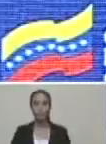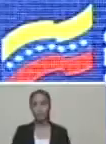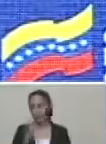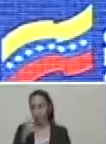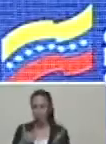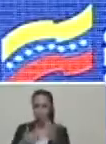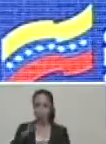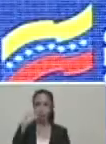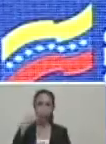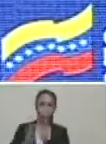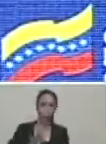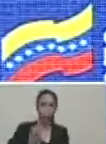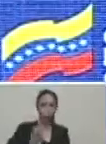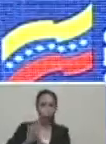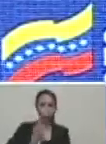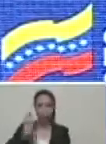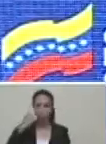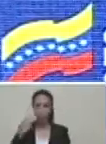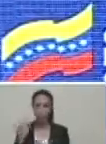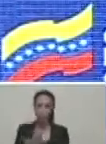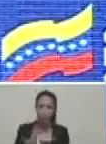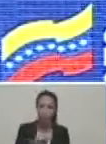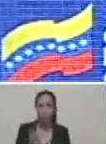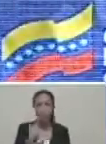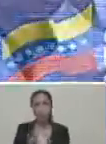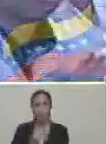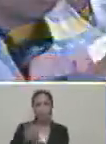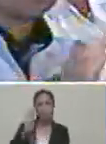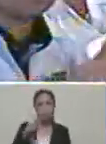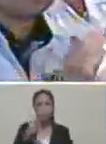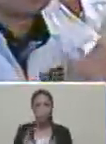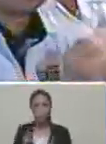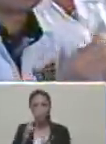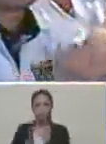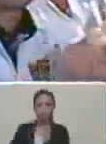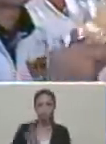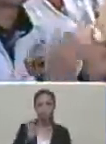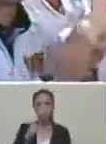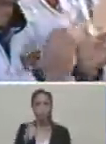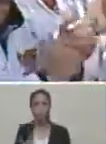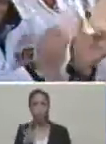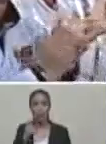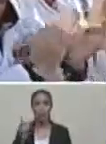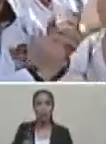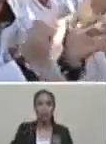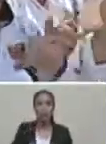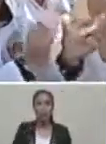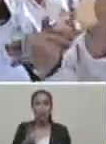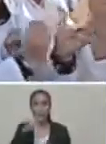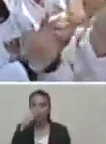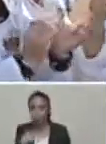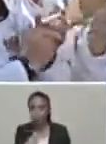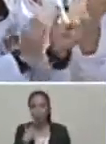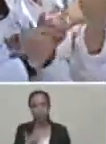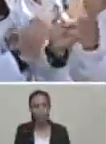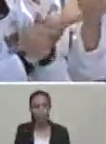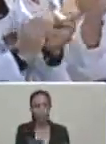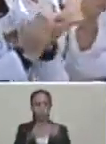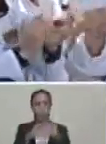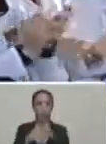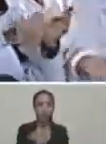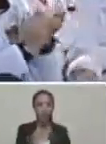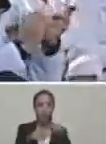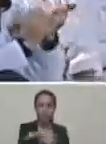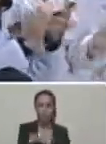que crecer, consolidarse, profundizarse, llegar al que la necesita. Barrio Adentro está más vigente